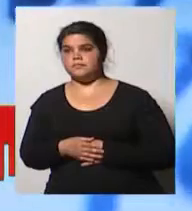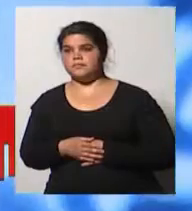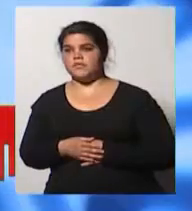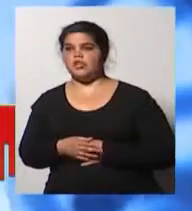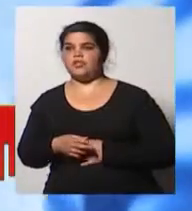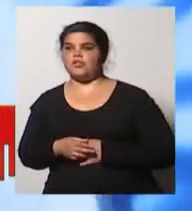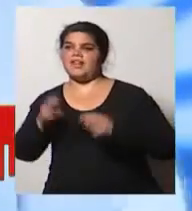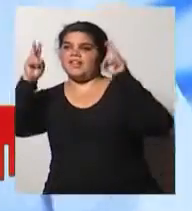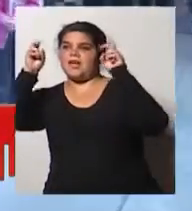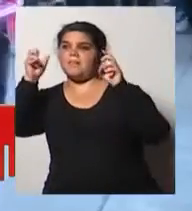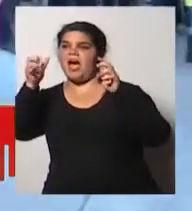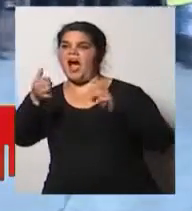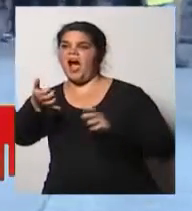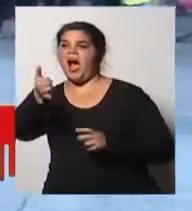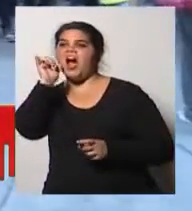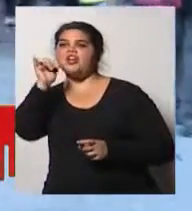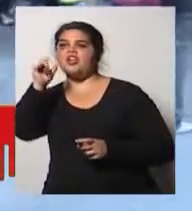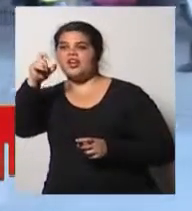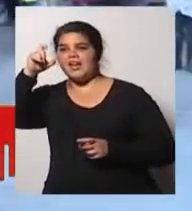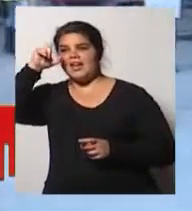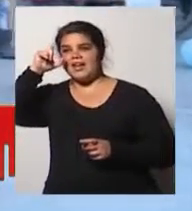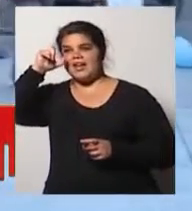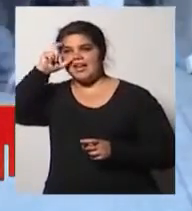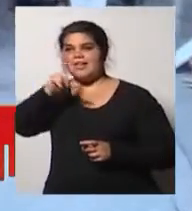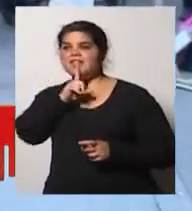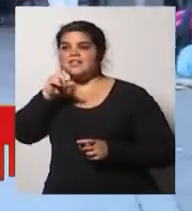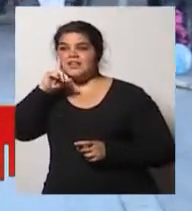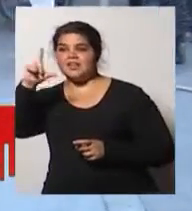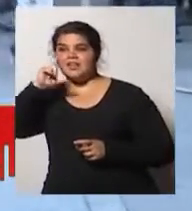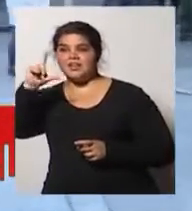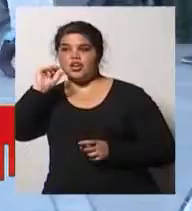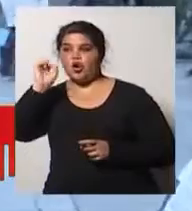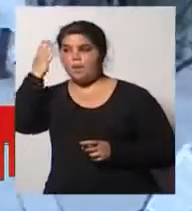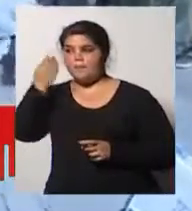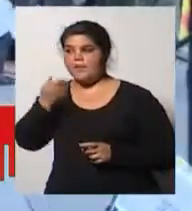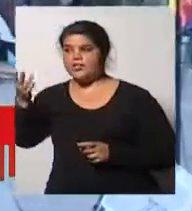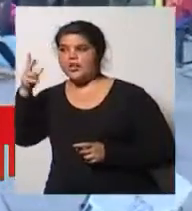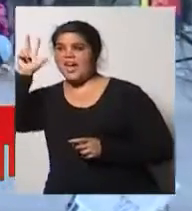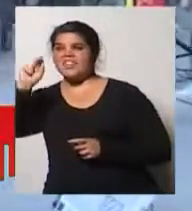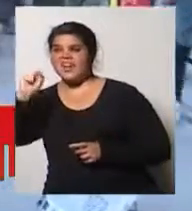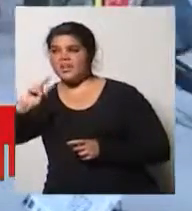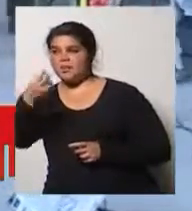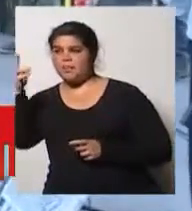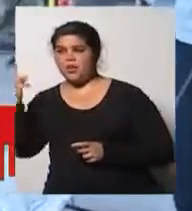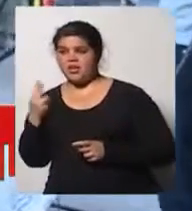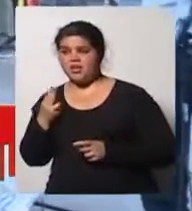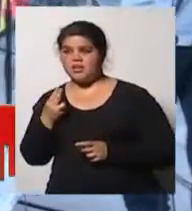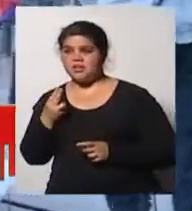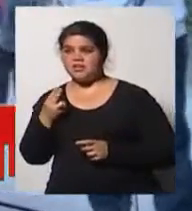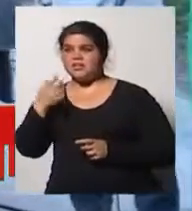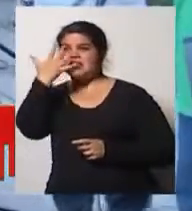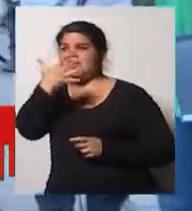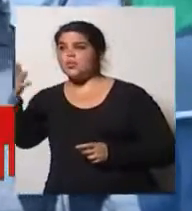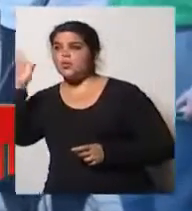alcohol metílico. Hubo 30 muertos por el vino. A ver, repito, 30 muertos por el vino. Más de 50 personas que